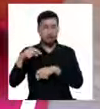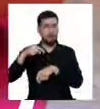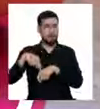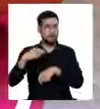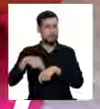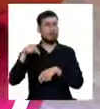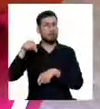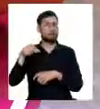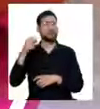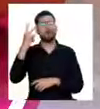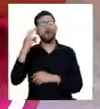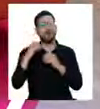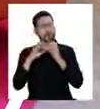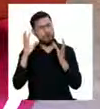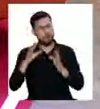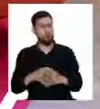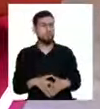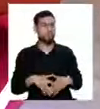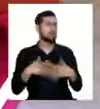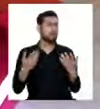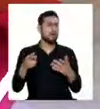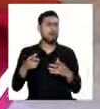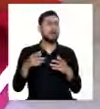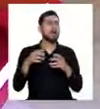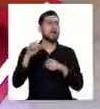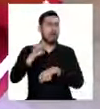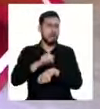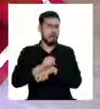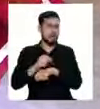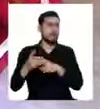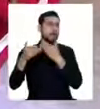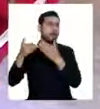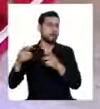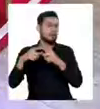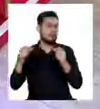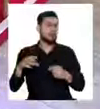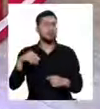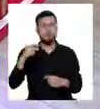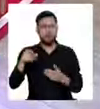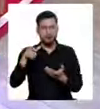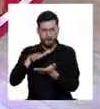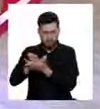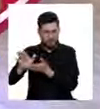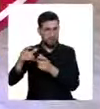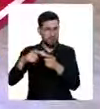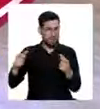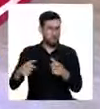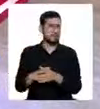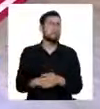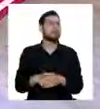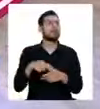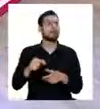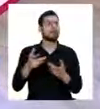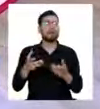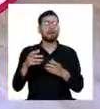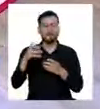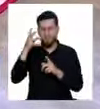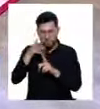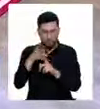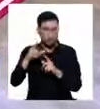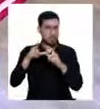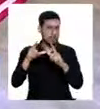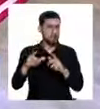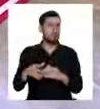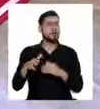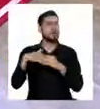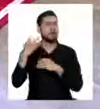demoramos en Lima 2 días en sacar la cita para entregarle la física, porque hay que imprimirla, los estándares de calidad de la